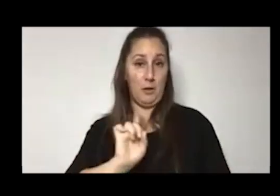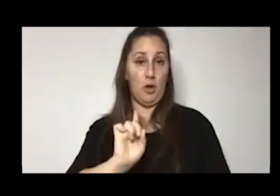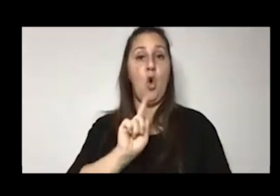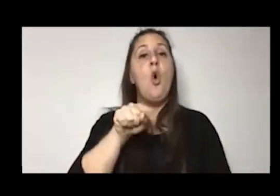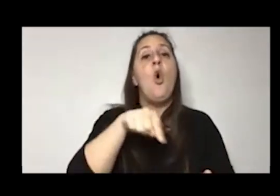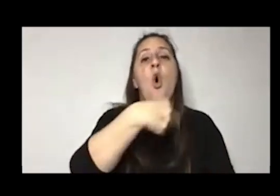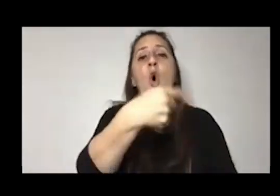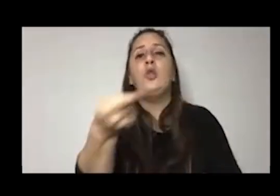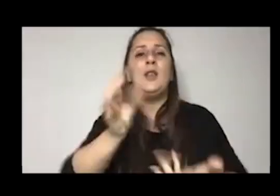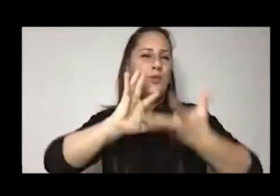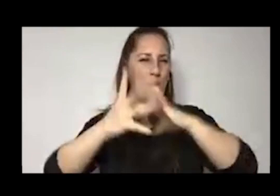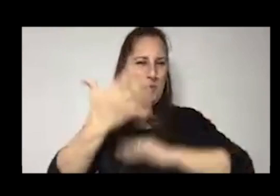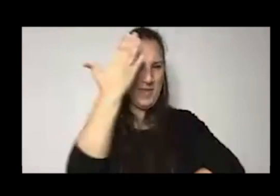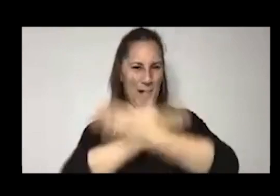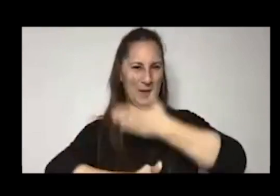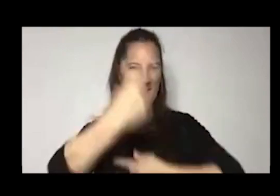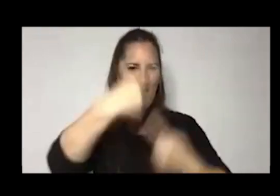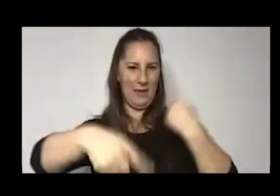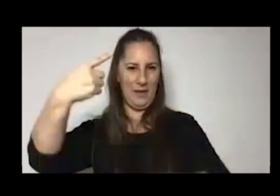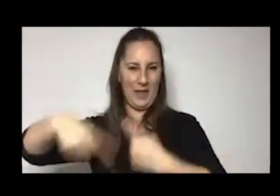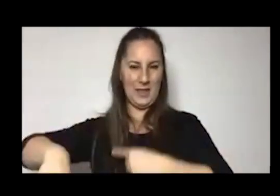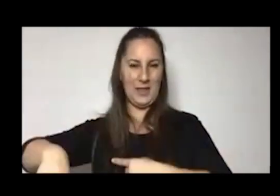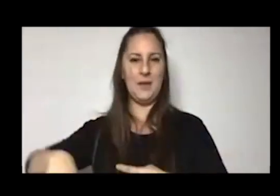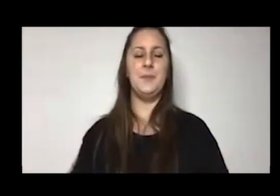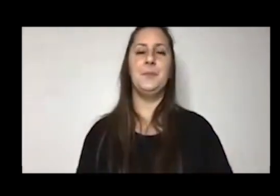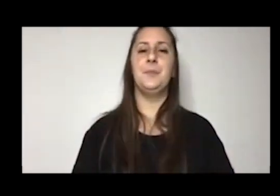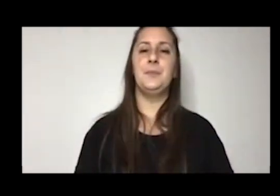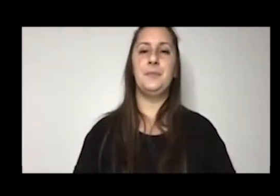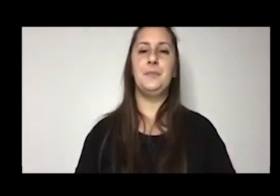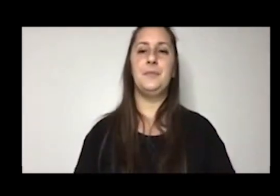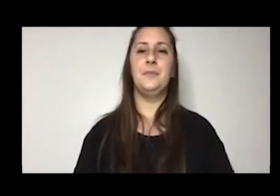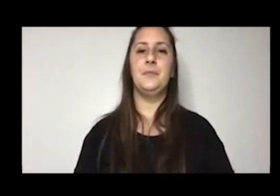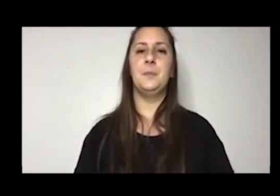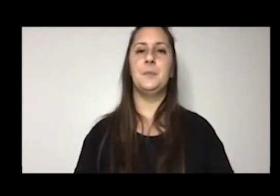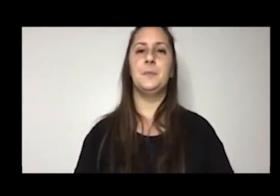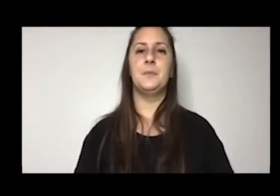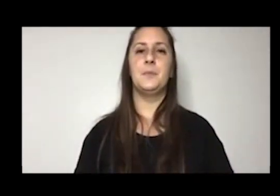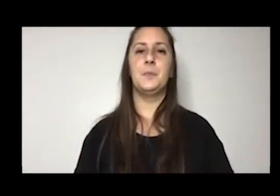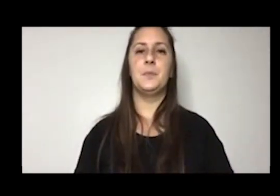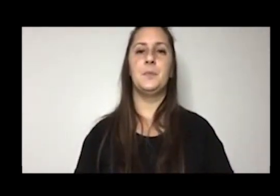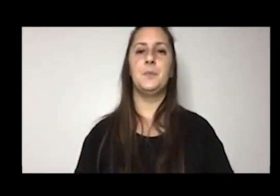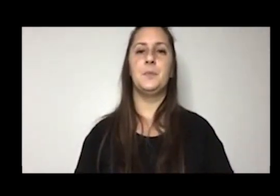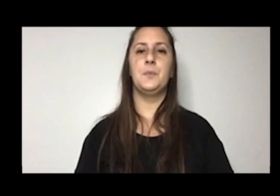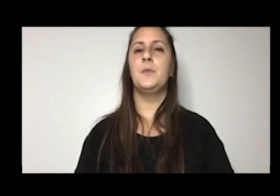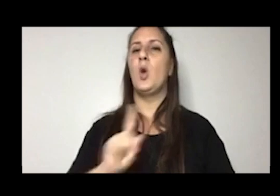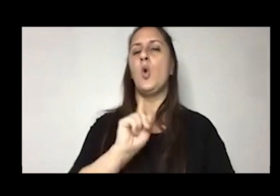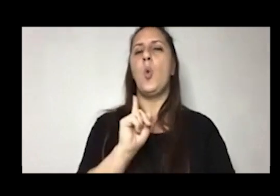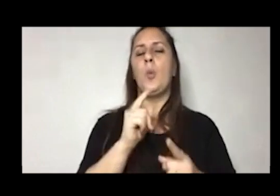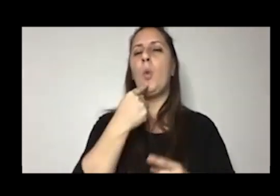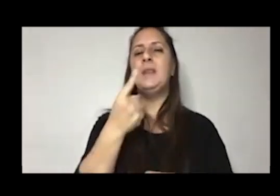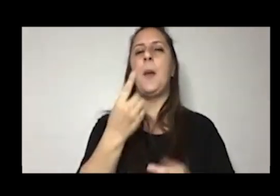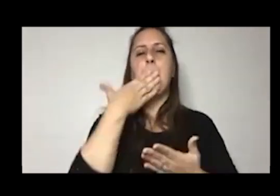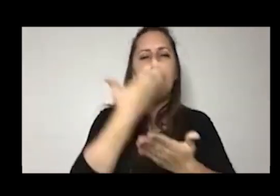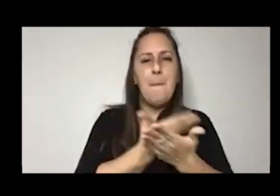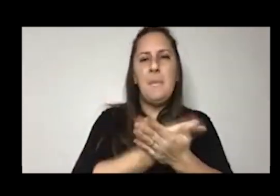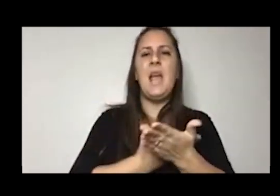discapacidades, de que no haga falta de hacer cierta documentación o ciertos